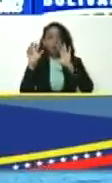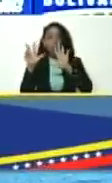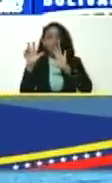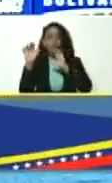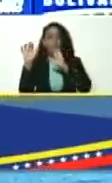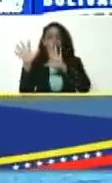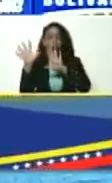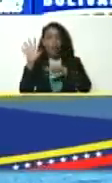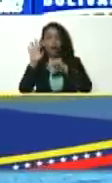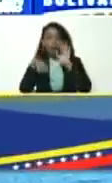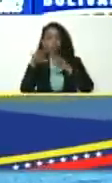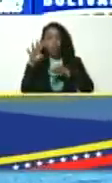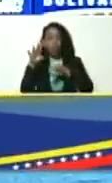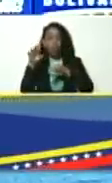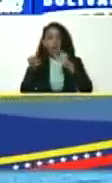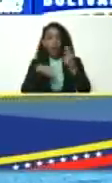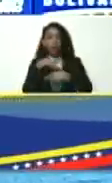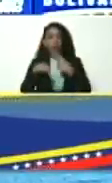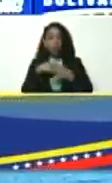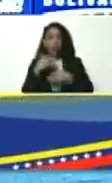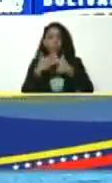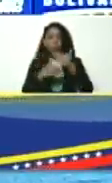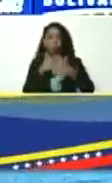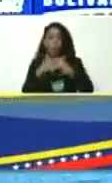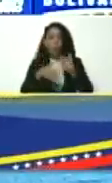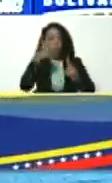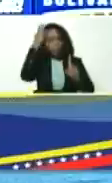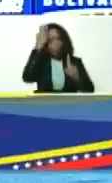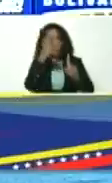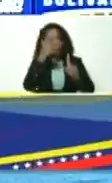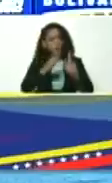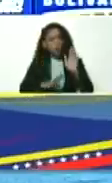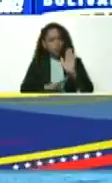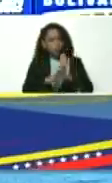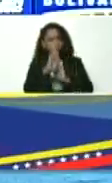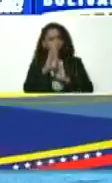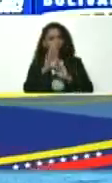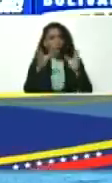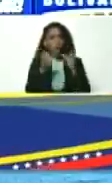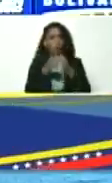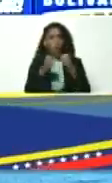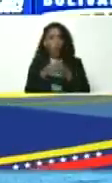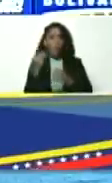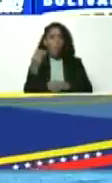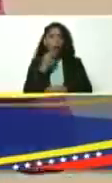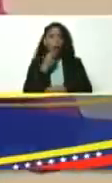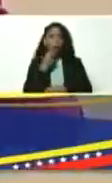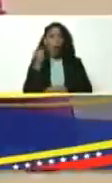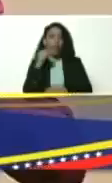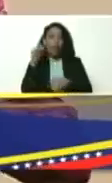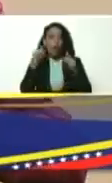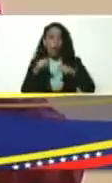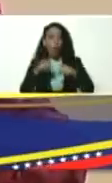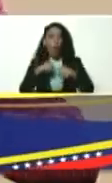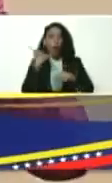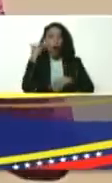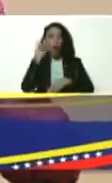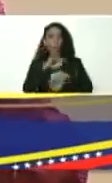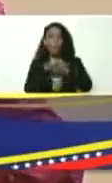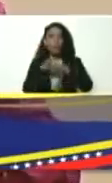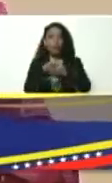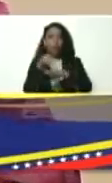y que la revolución ha ido formando la generación más jóvenes que hoy son ministros